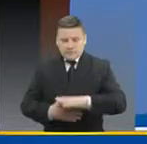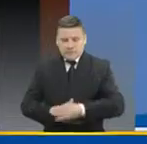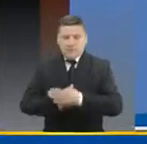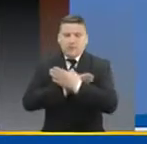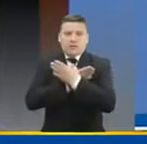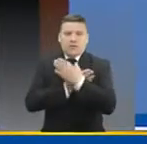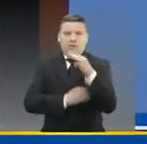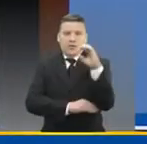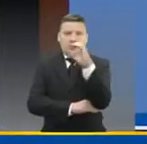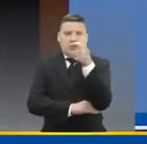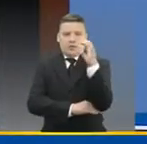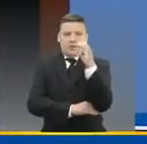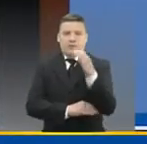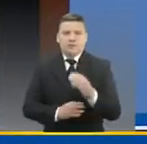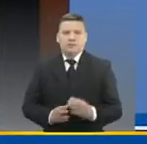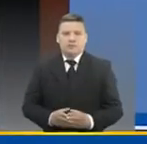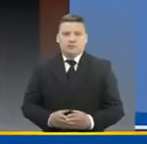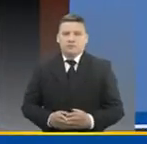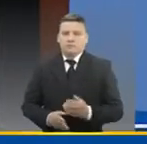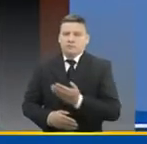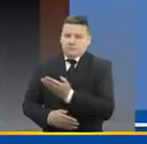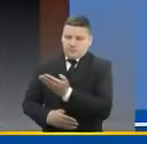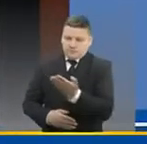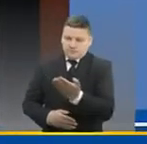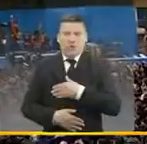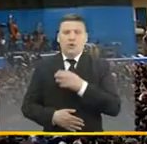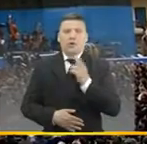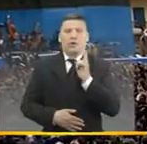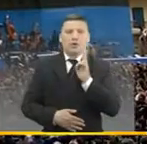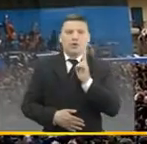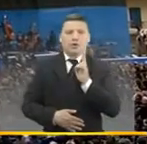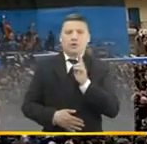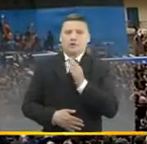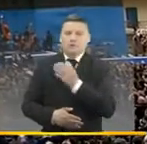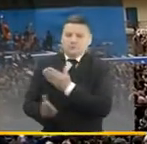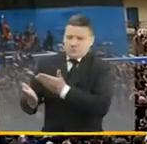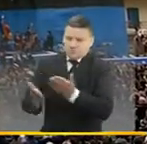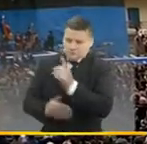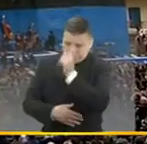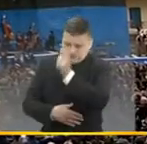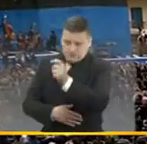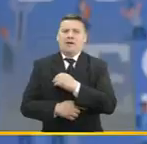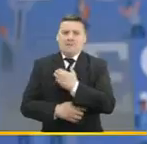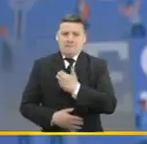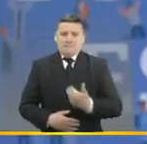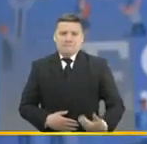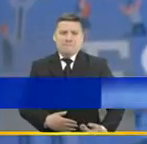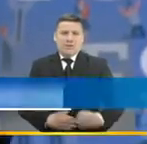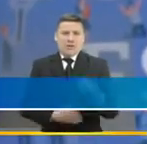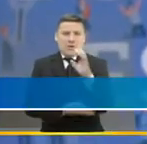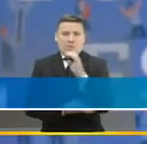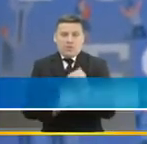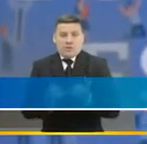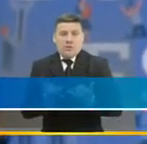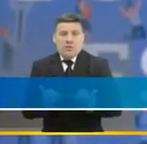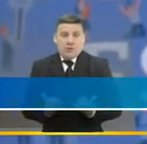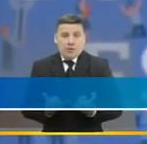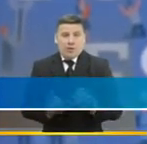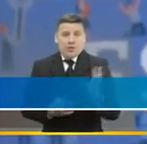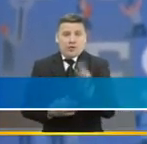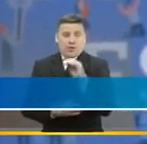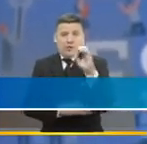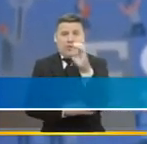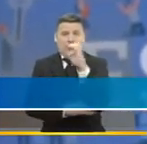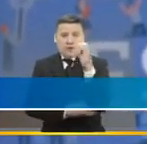su discurso en los retos con los que se encontrará el nuevo gobierno para dirigir el país. Hoy los colombianos